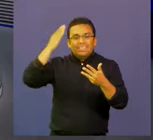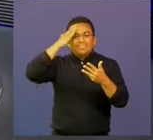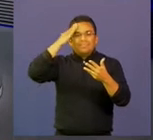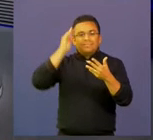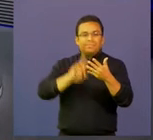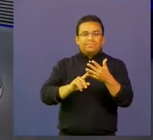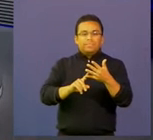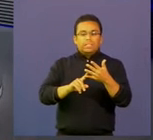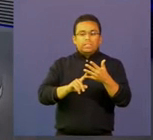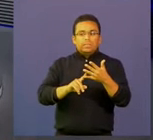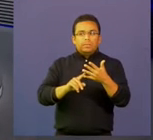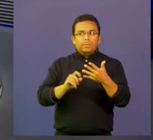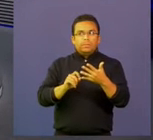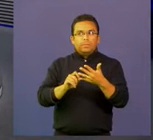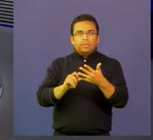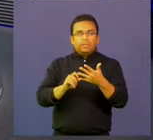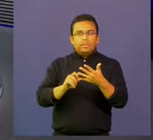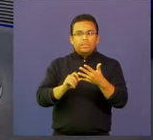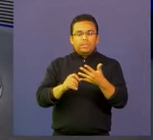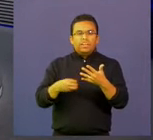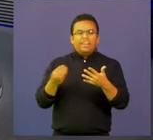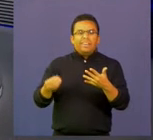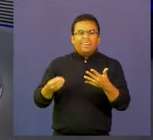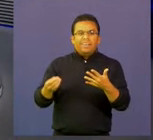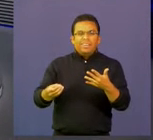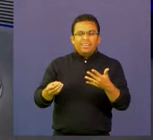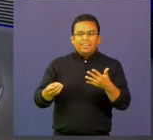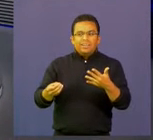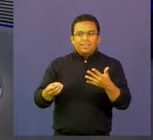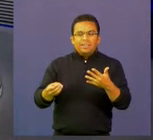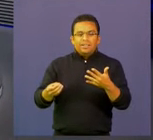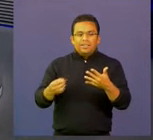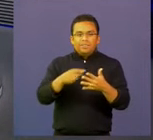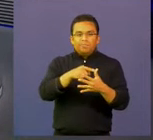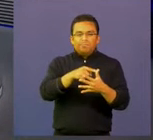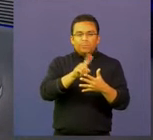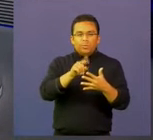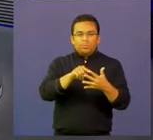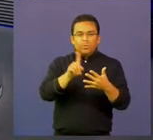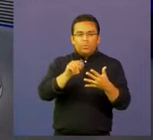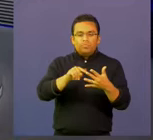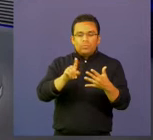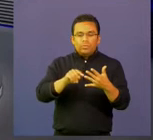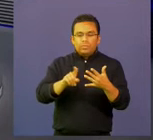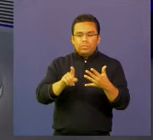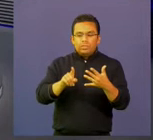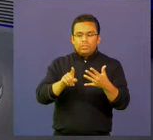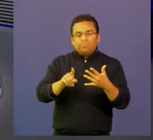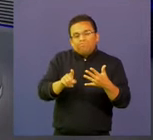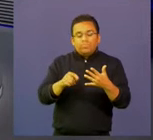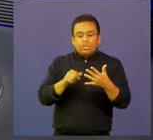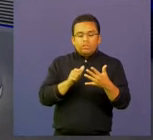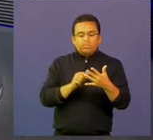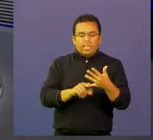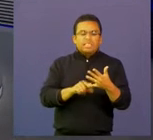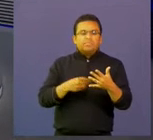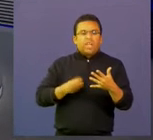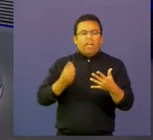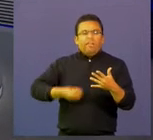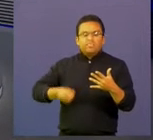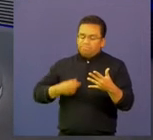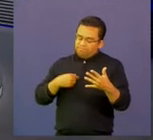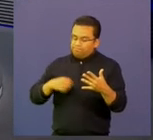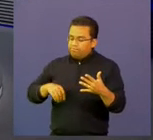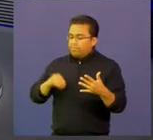lo que dije es, bueno, empecemos a hacer el último ejercicio. El profesor empezó a caminar por todos los estudiantes, alrededor de